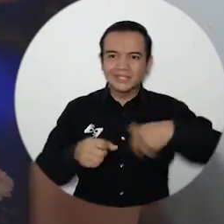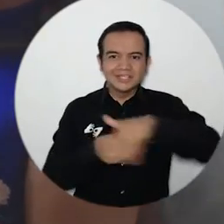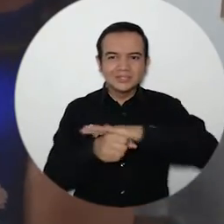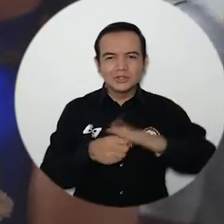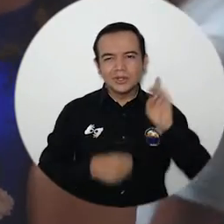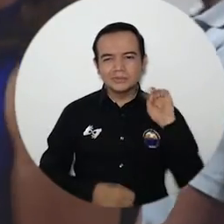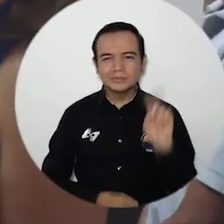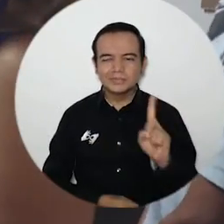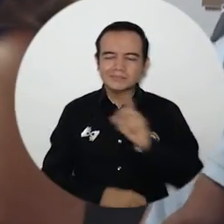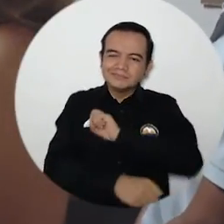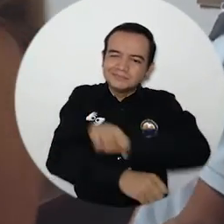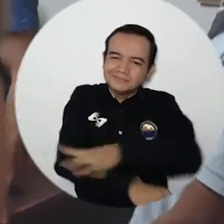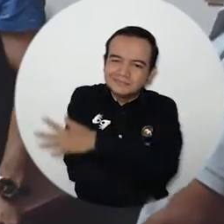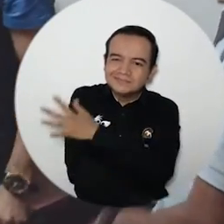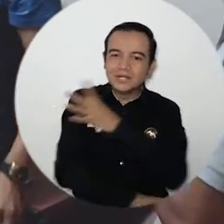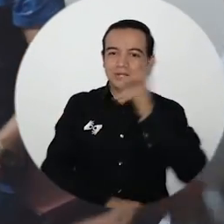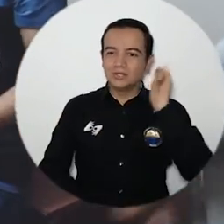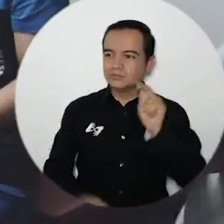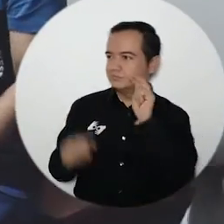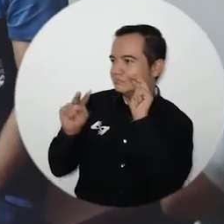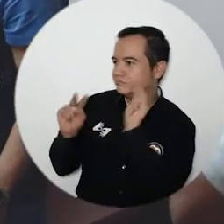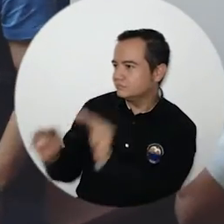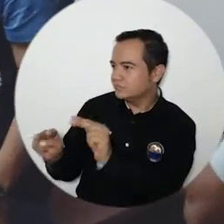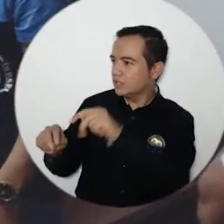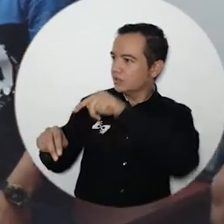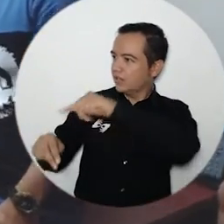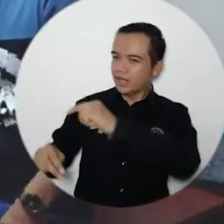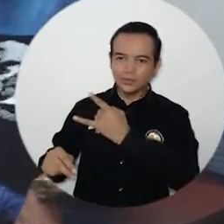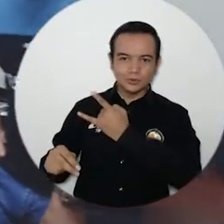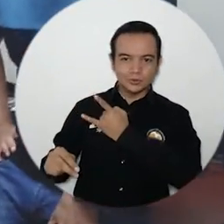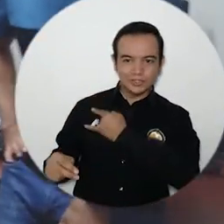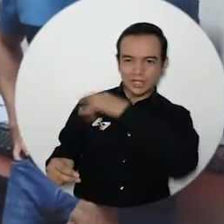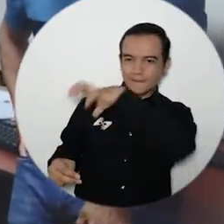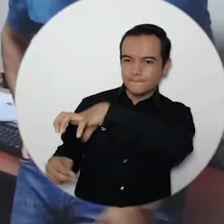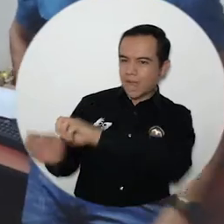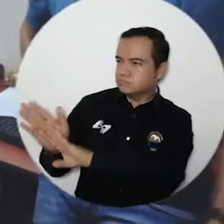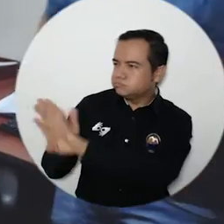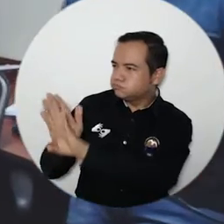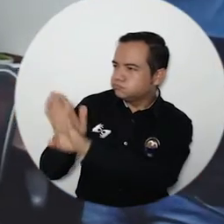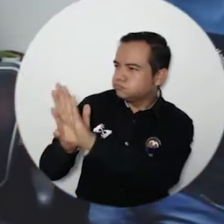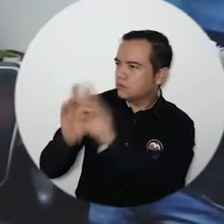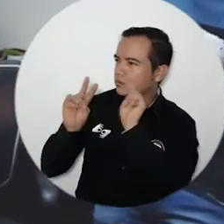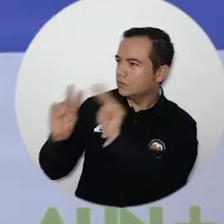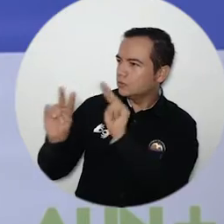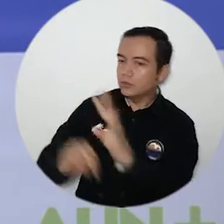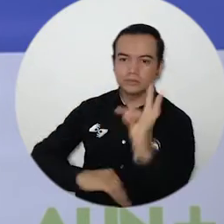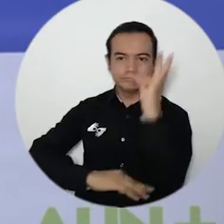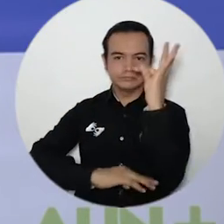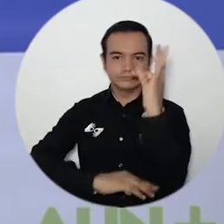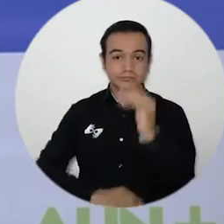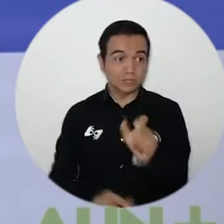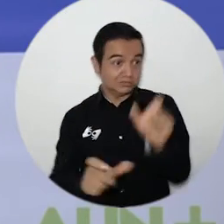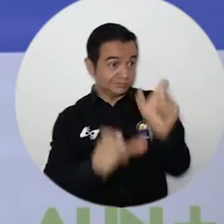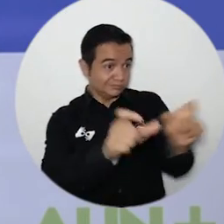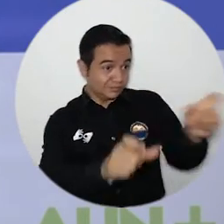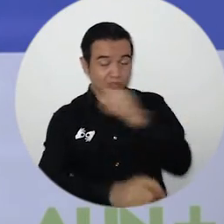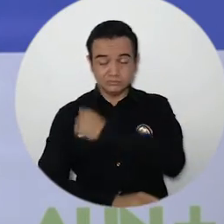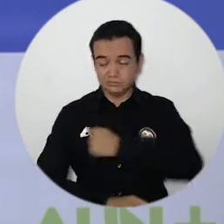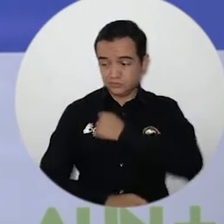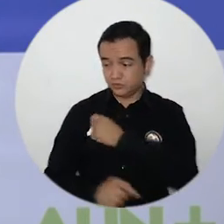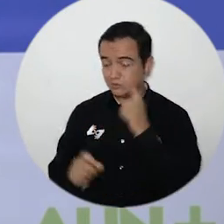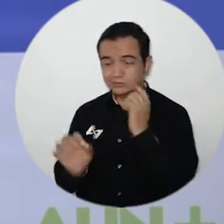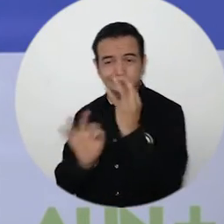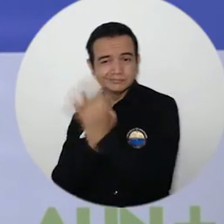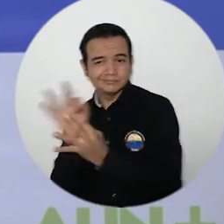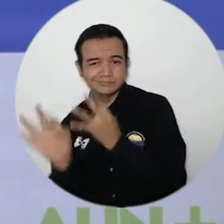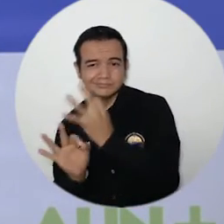muy lindos, toda vez que he visto crecer a esta universidad en toda la extensión de la palabra. Quírenla, cuídenla